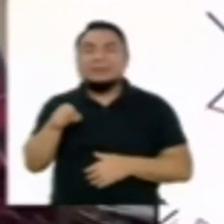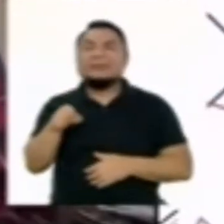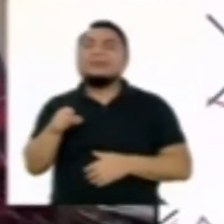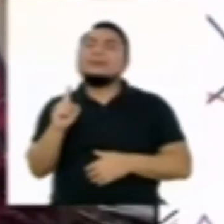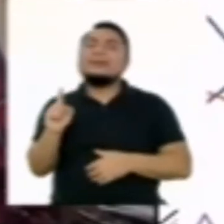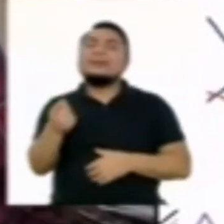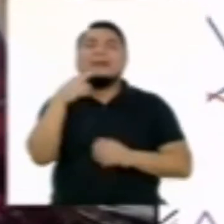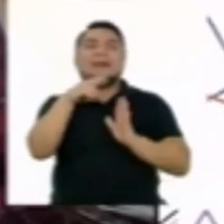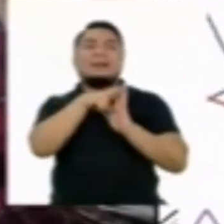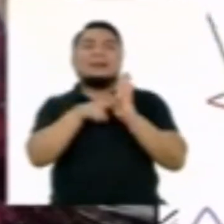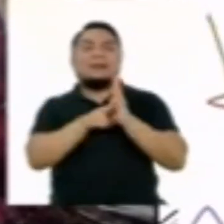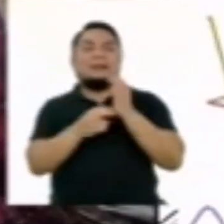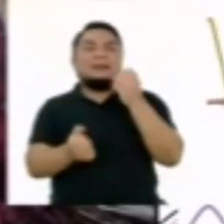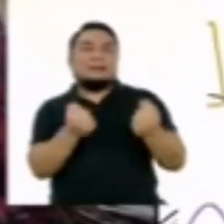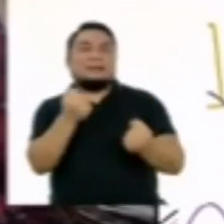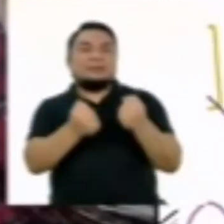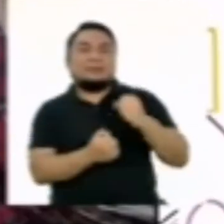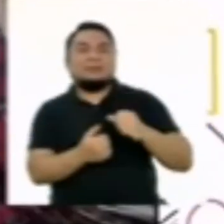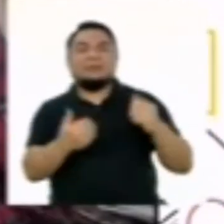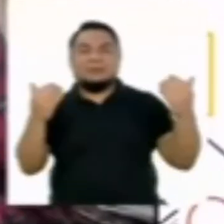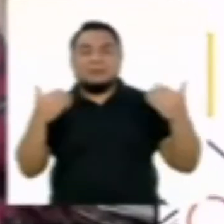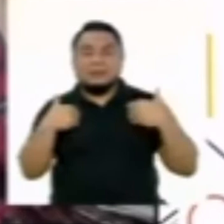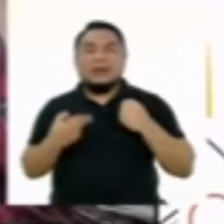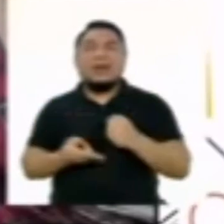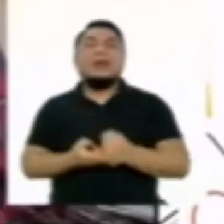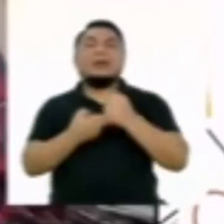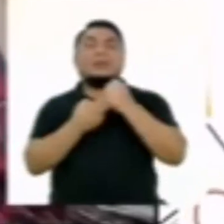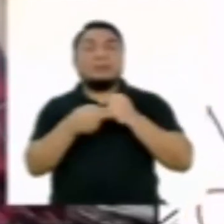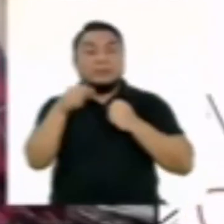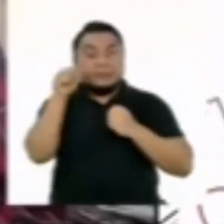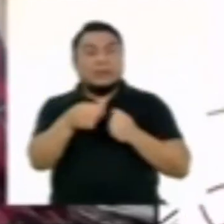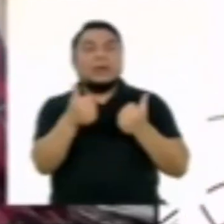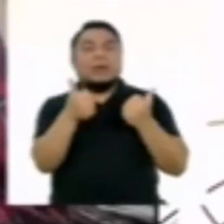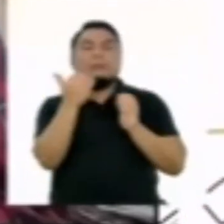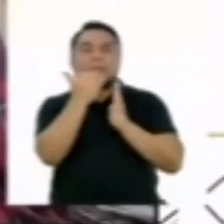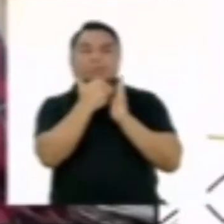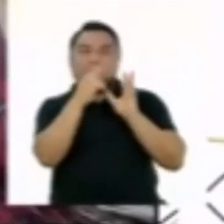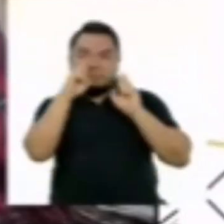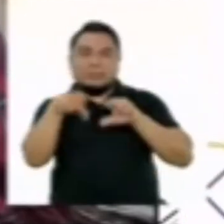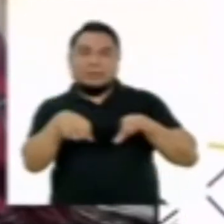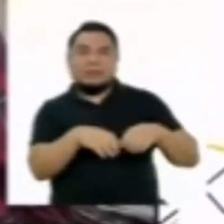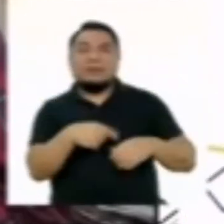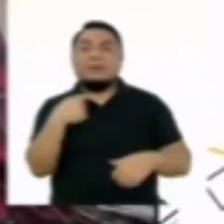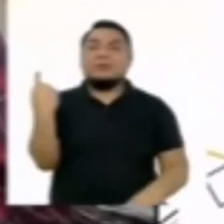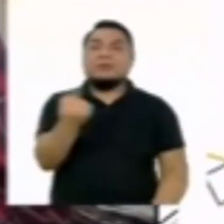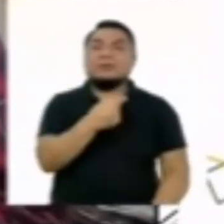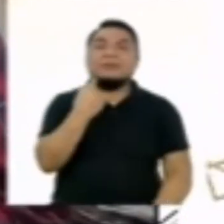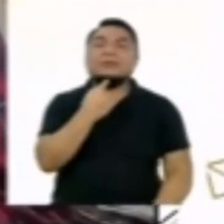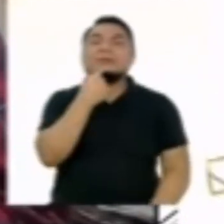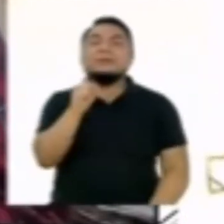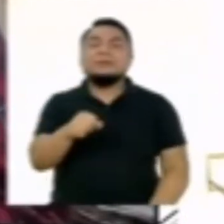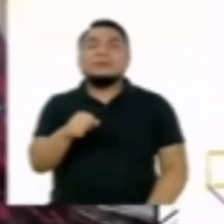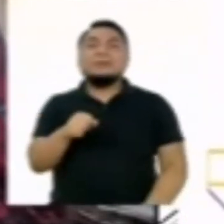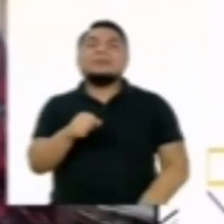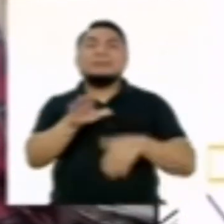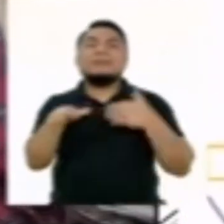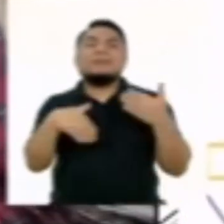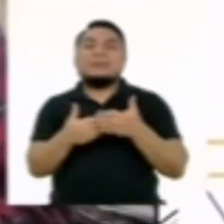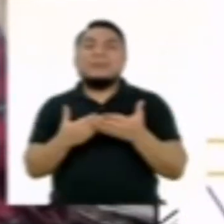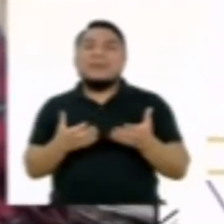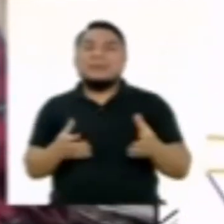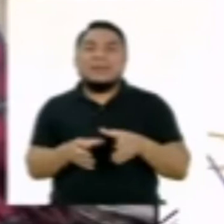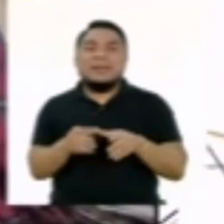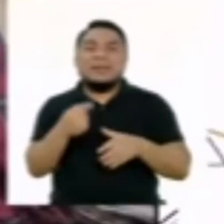las reglas de tránsito. Tenemos que asegurarnos que además estas se cumplan. Por ejemplo, si nosotros tomamos un transporte